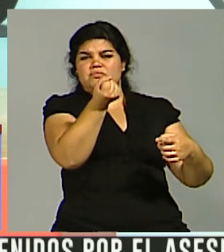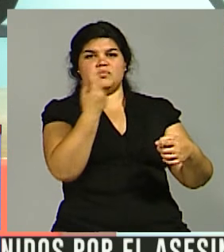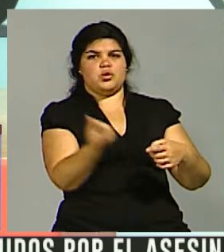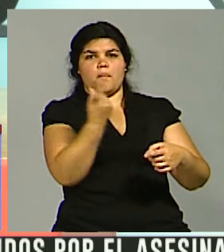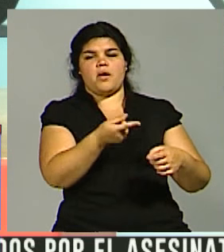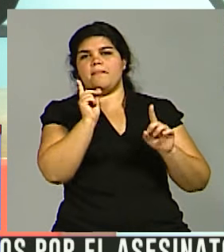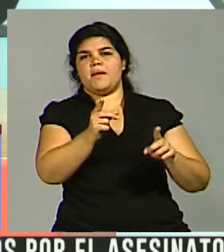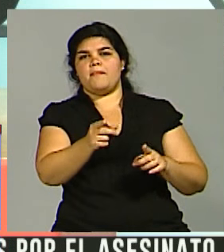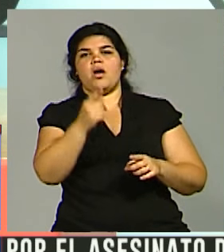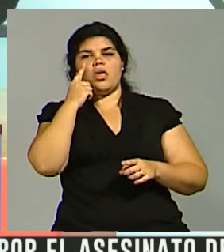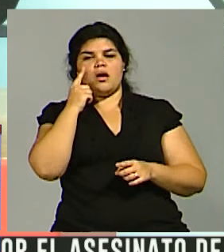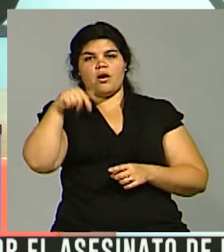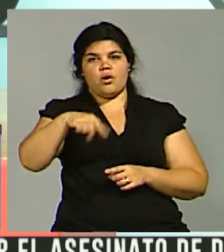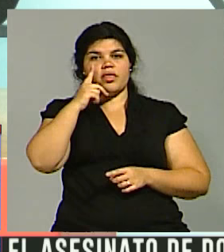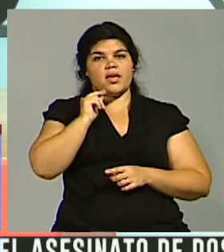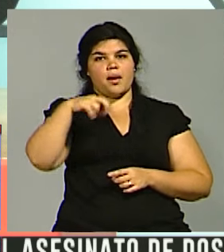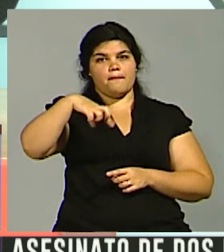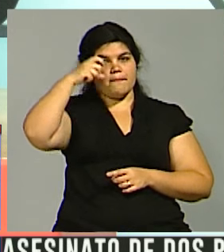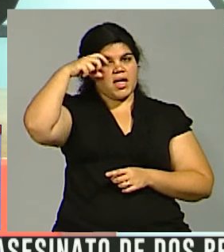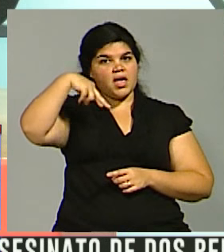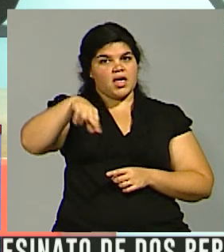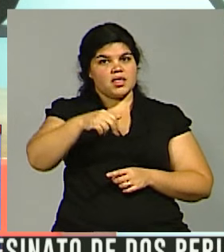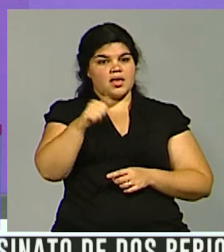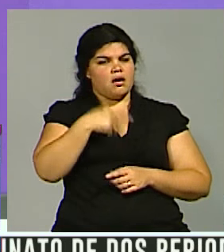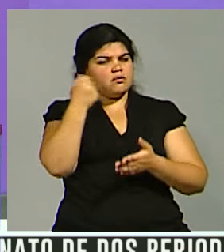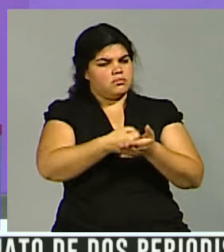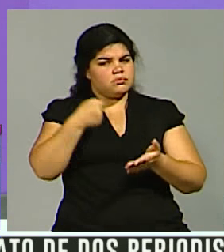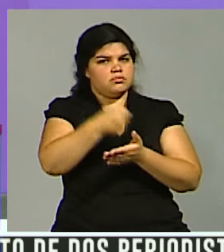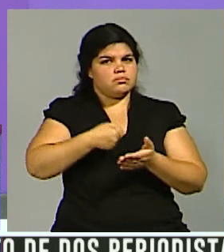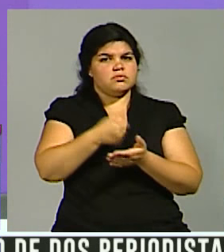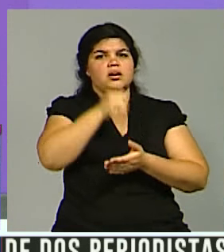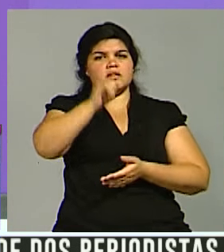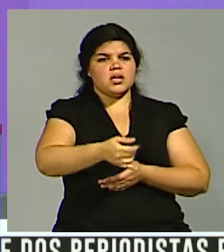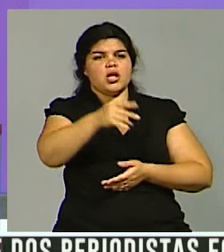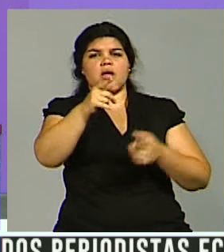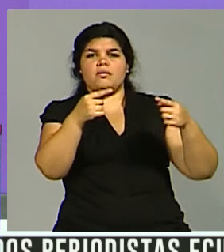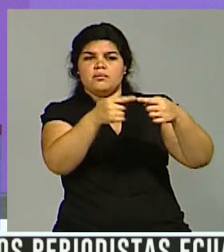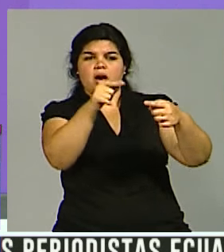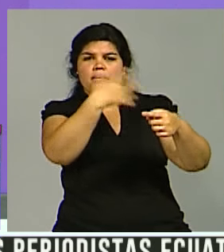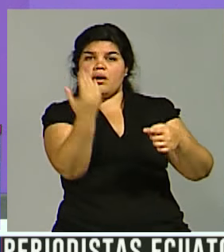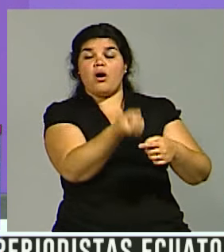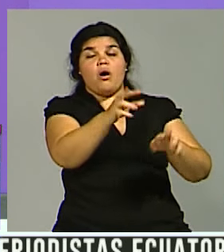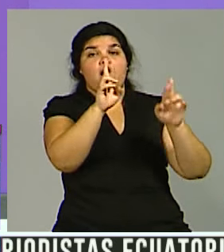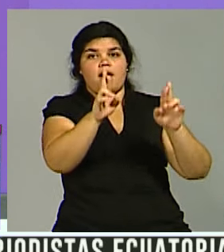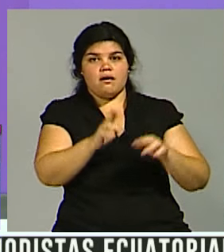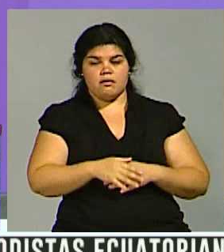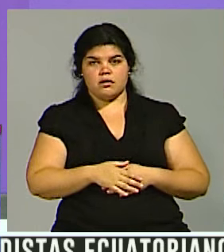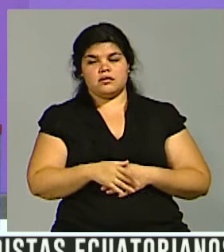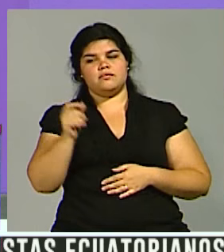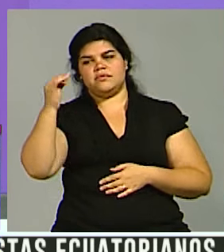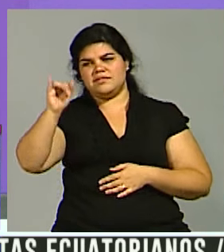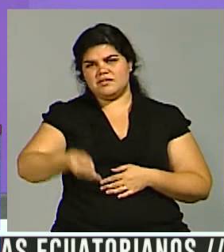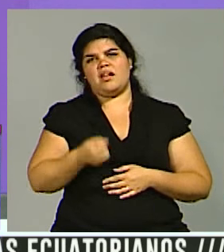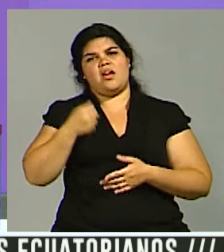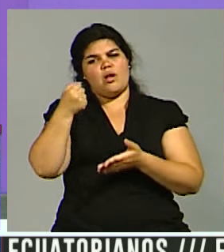Peña salió a decir que siguen trabajando para llegar a ese número. Sí, siguen trabajando, pero está prácticamente claro que es